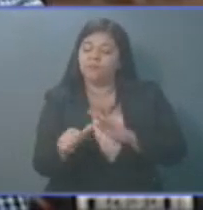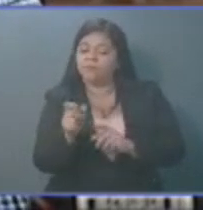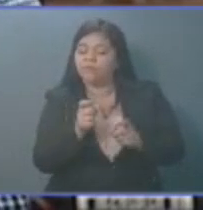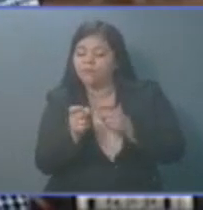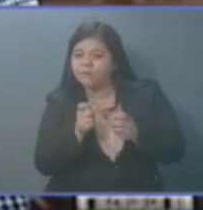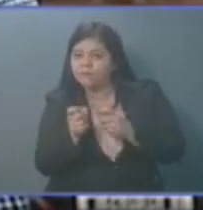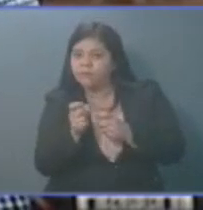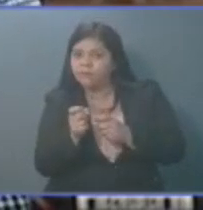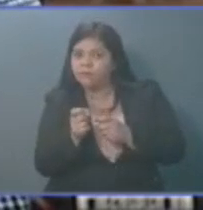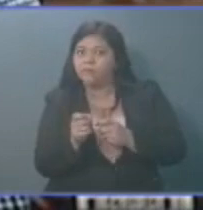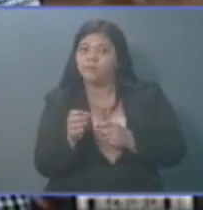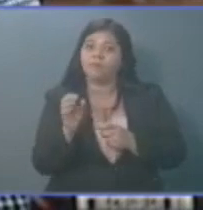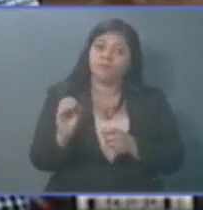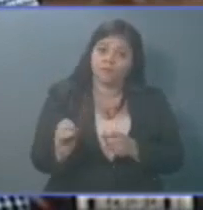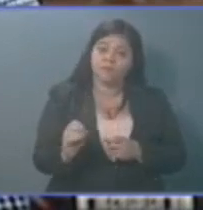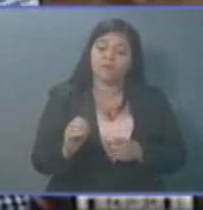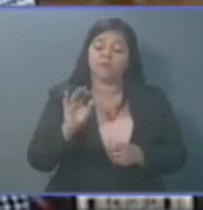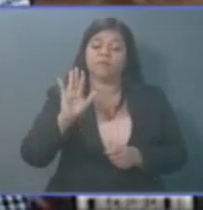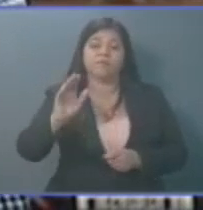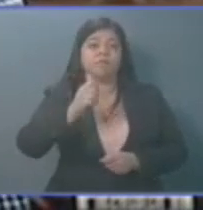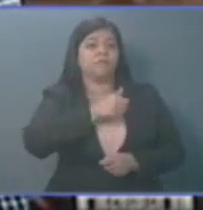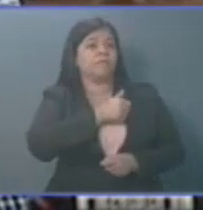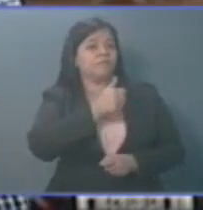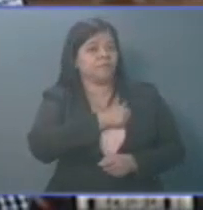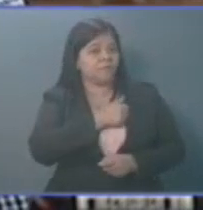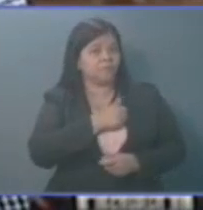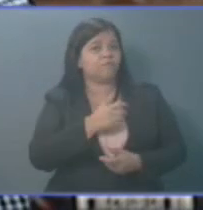administrativas y penales correspondientes.